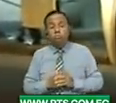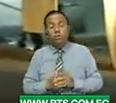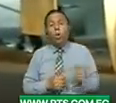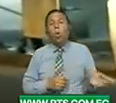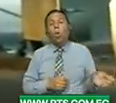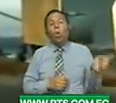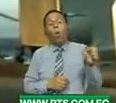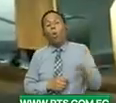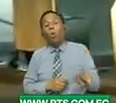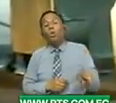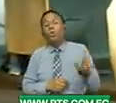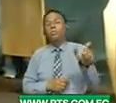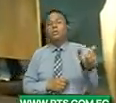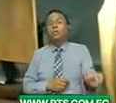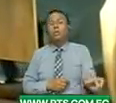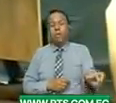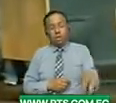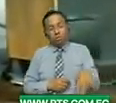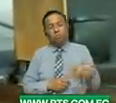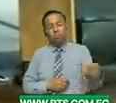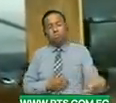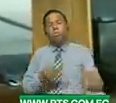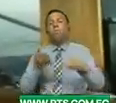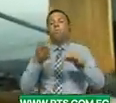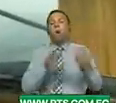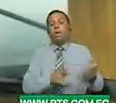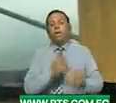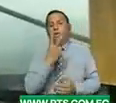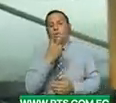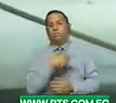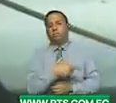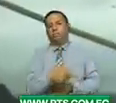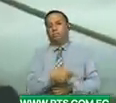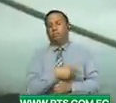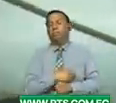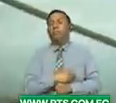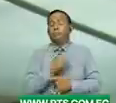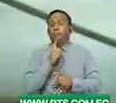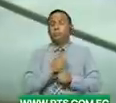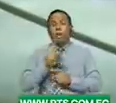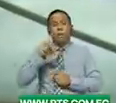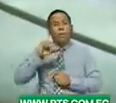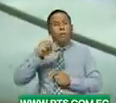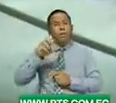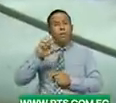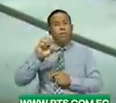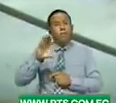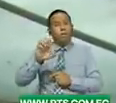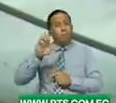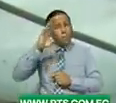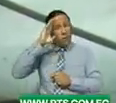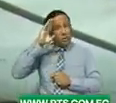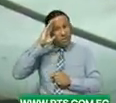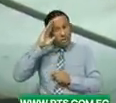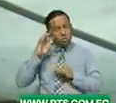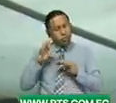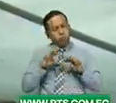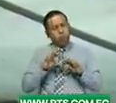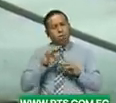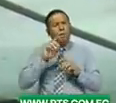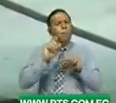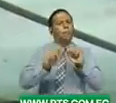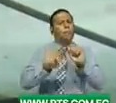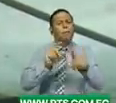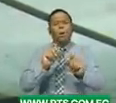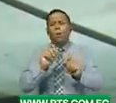está otra persona sin vida. La DINASEG está realizando varias verificaciones y también pidiendo y